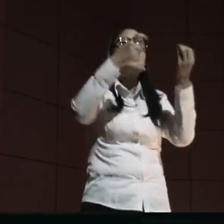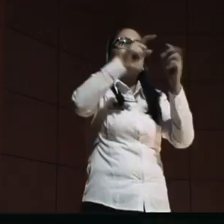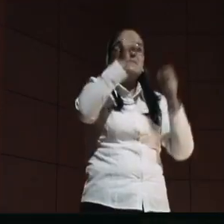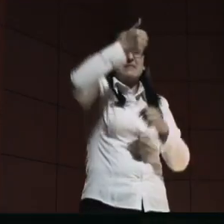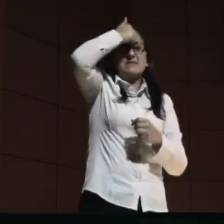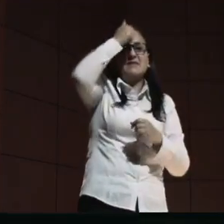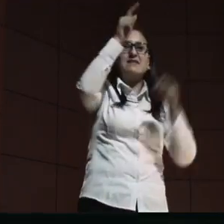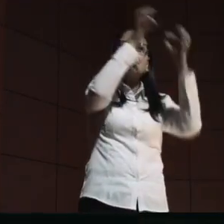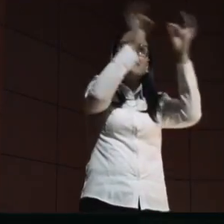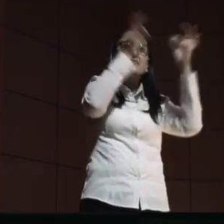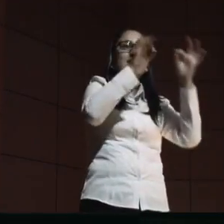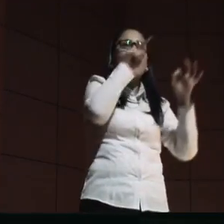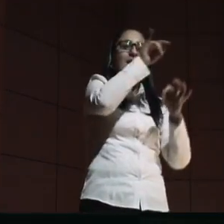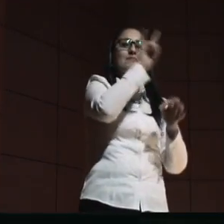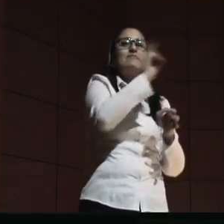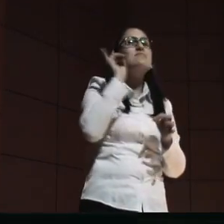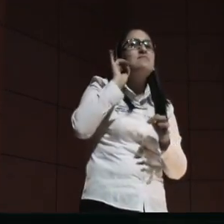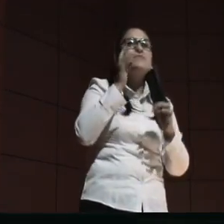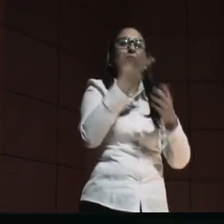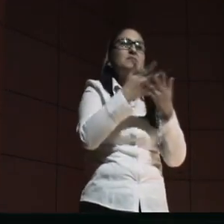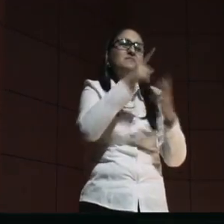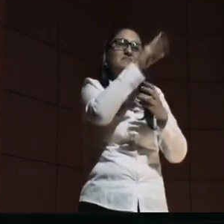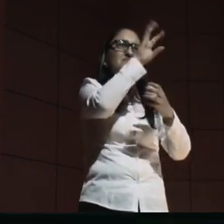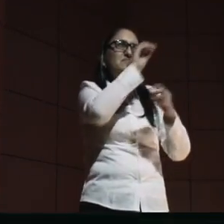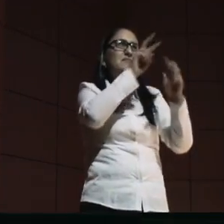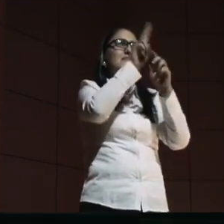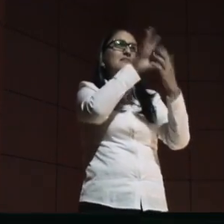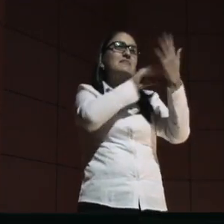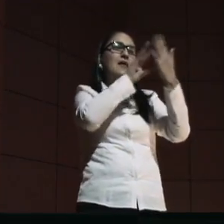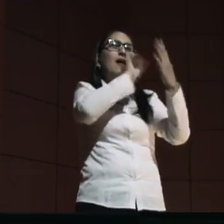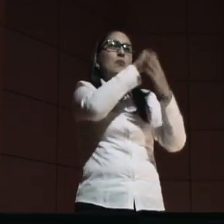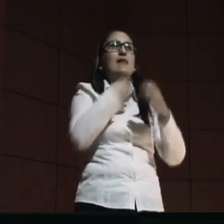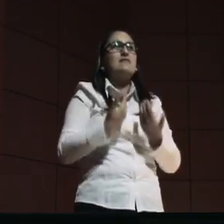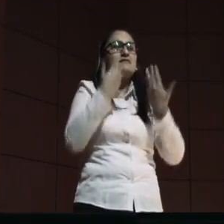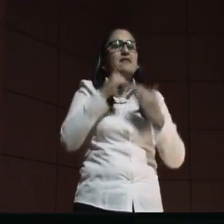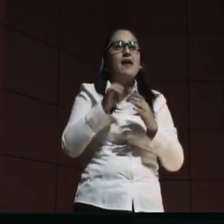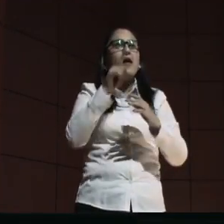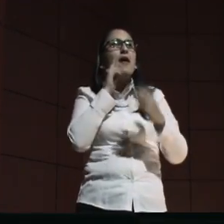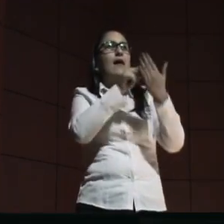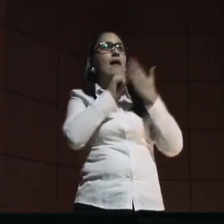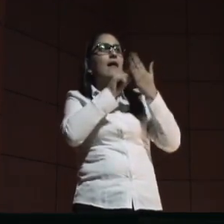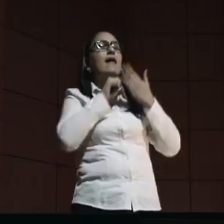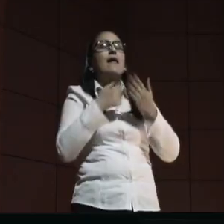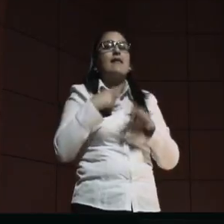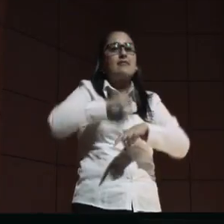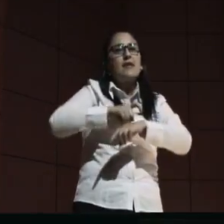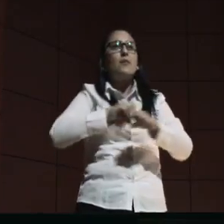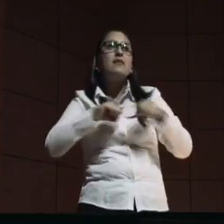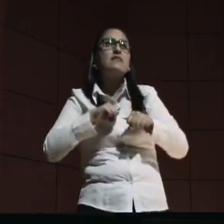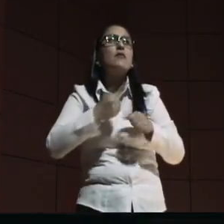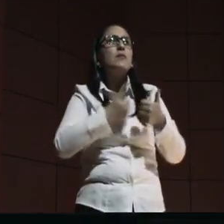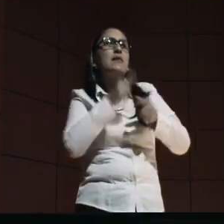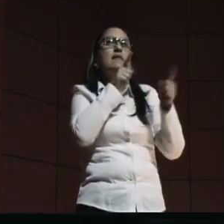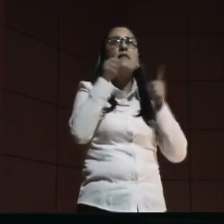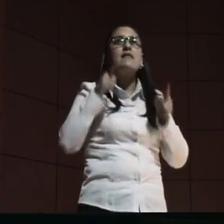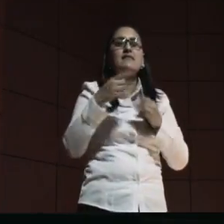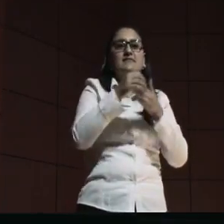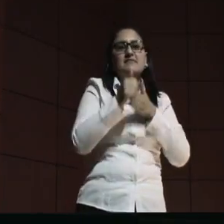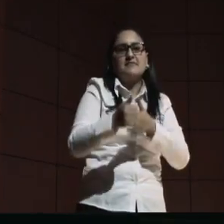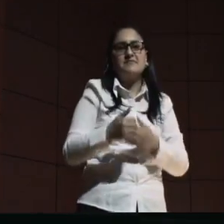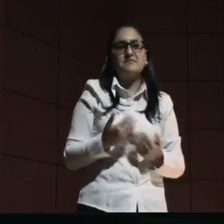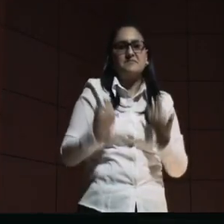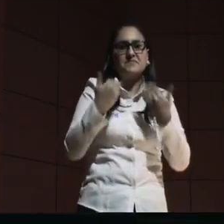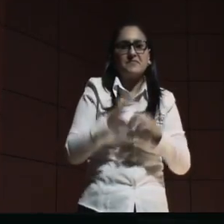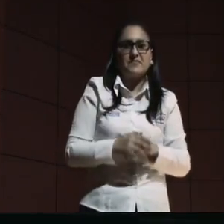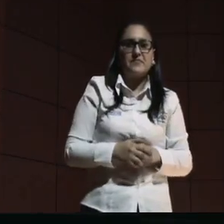que contribuyen a la satisfacción de los visitantes, ya que les permite optimizar y organizar su tiempo, decidir sus actividades y eliminar la